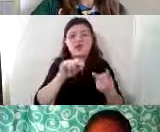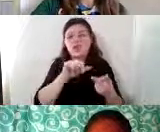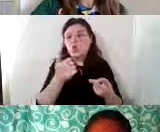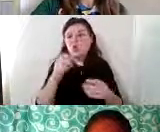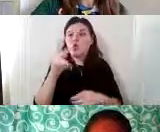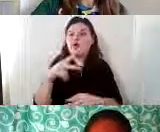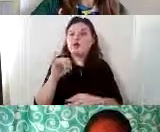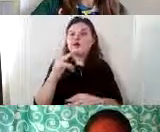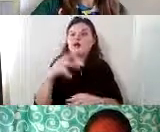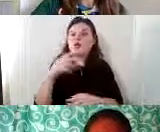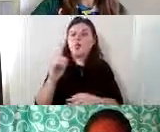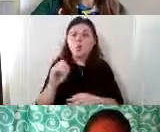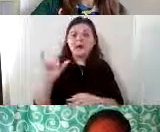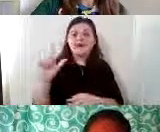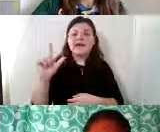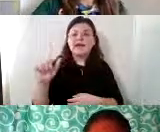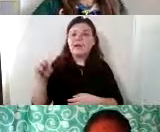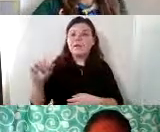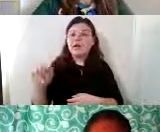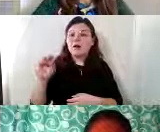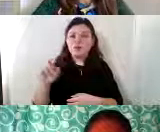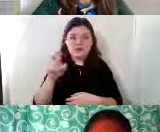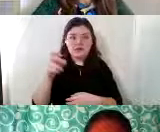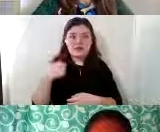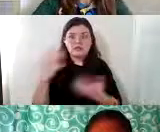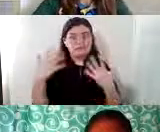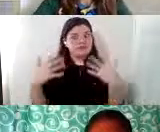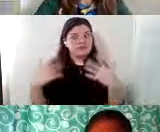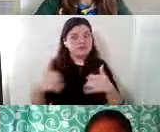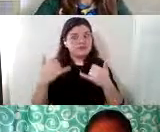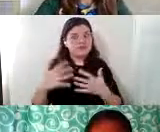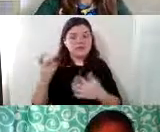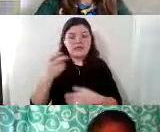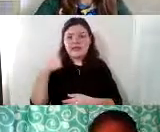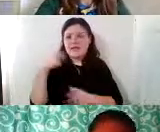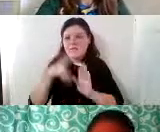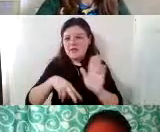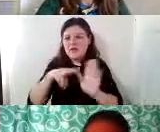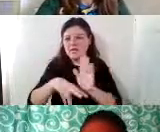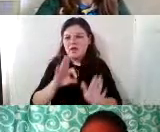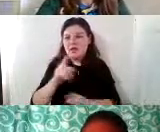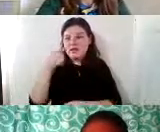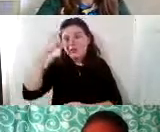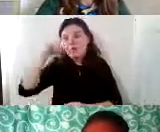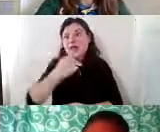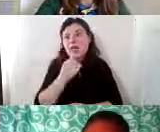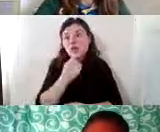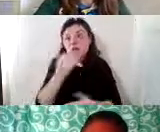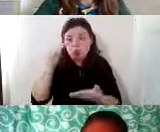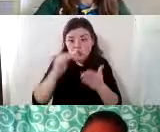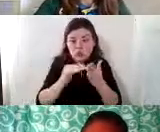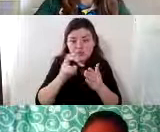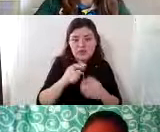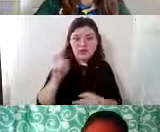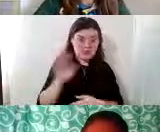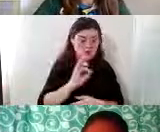revolución tremenda y hasta incluso hay videos también que es para hablarlo con los más chiquitos. Es Kiko, no, te puedo tocar aquí